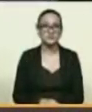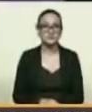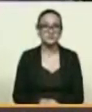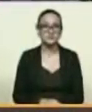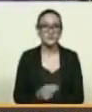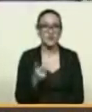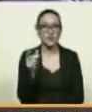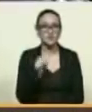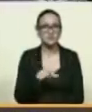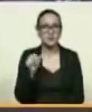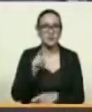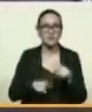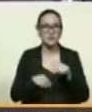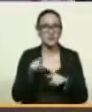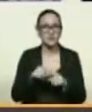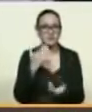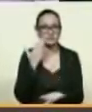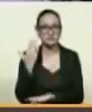2 semanas han ocurrido muchas cosas.